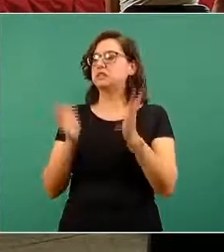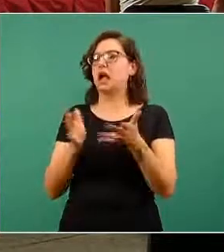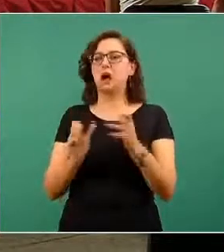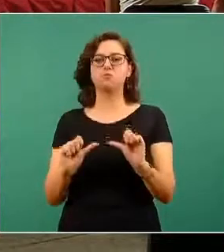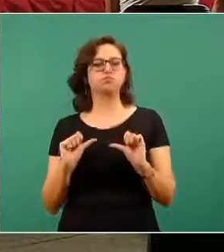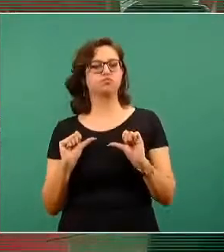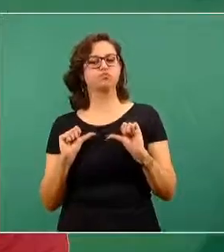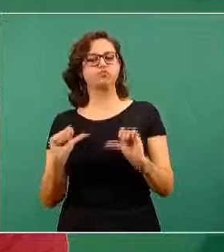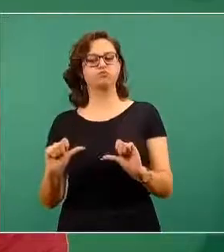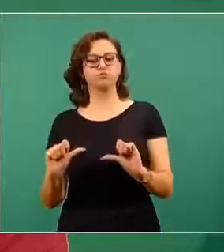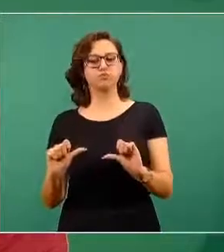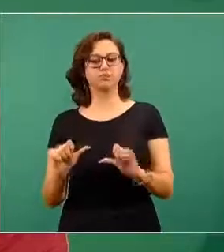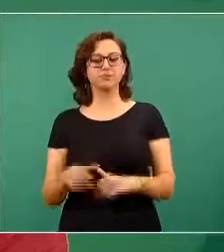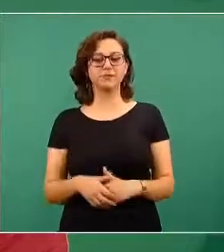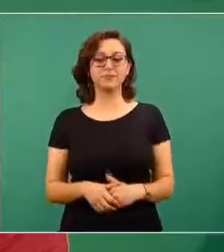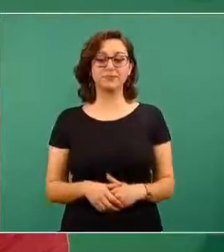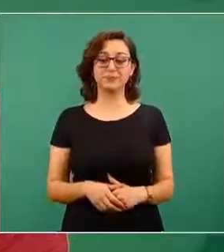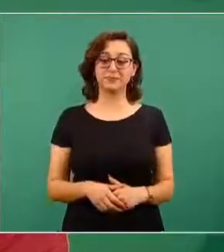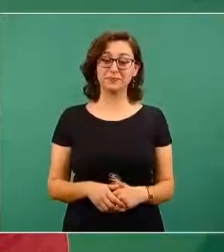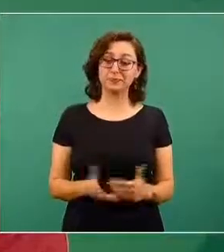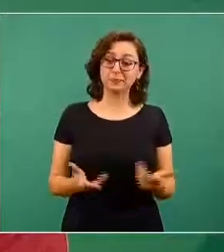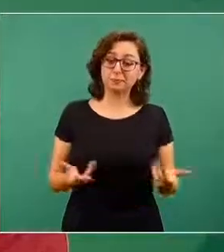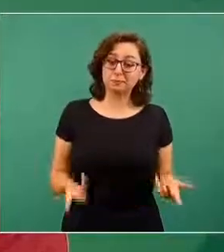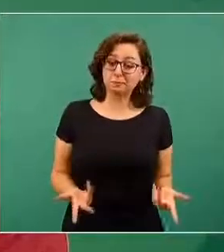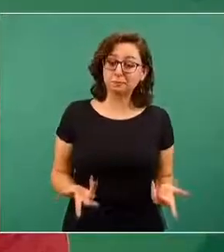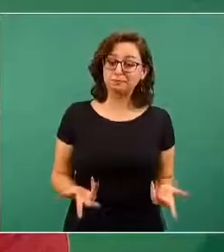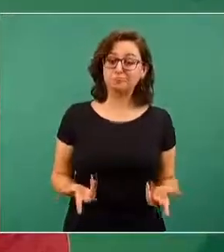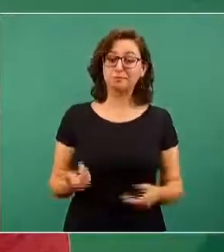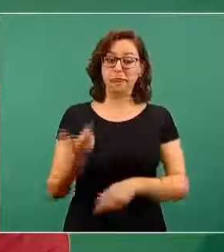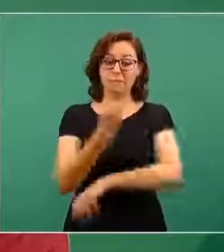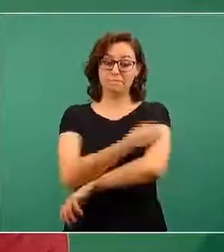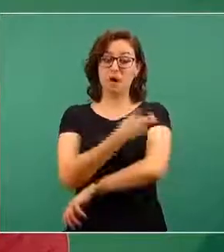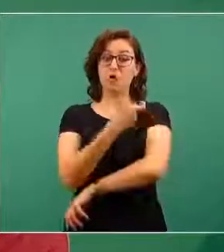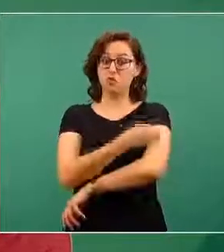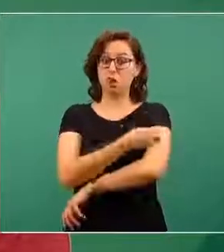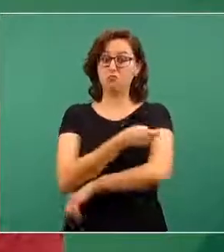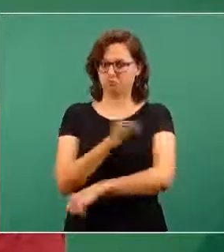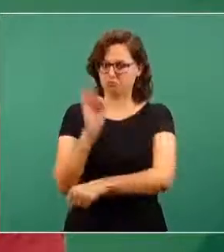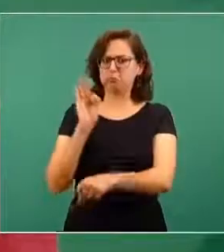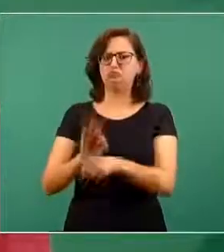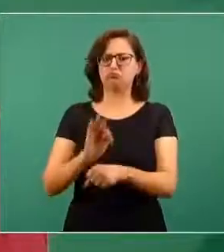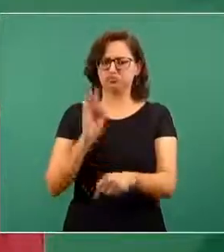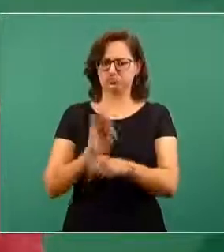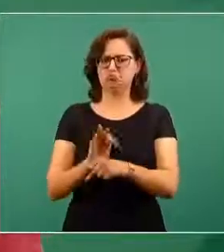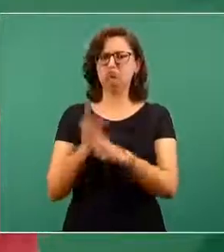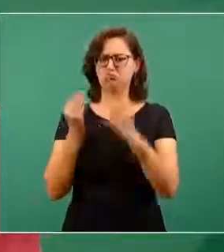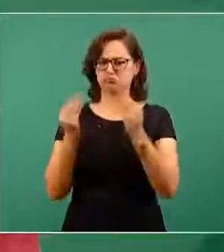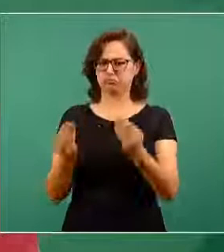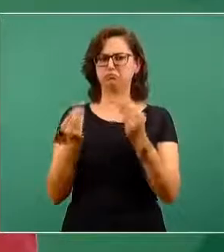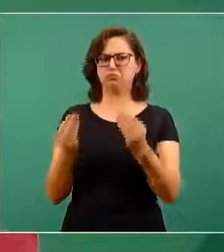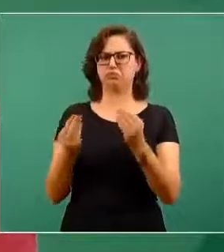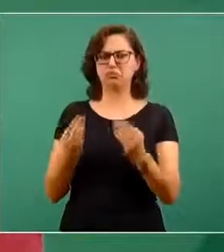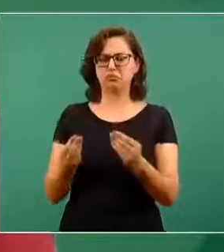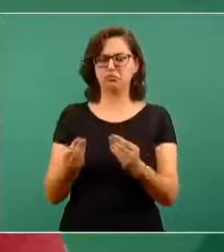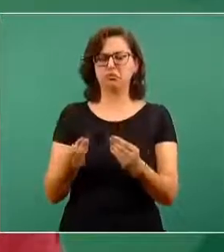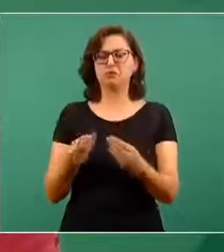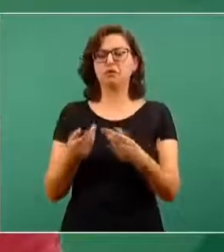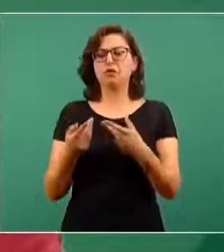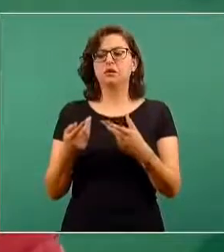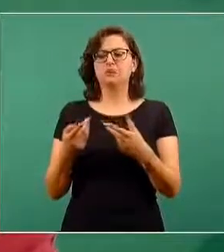caso, hay que pensar que la vacuna puede proteger de varias cosas que están en cierta manera en